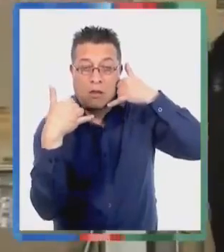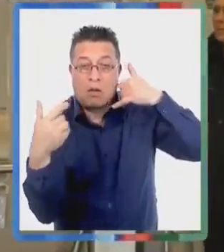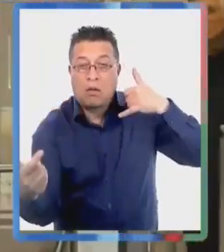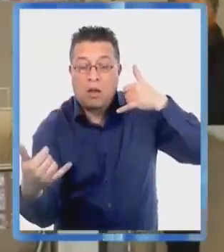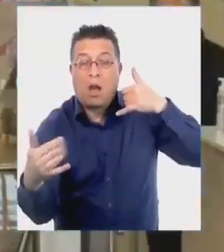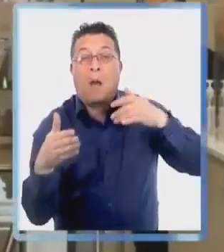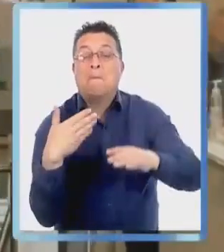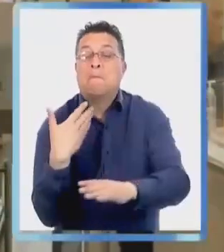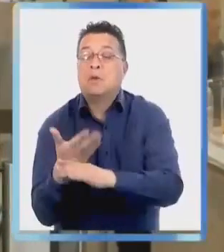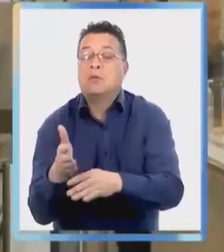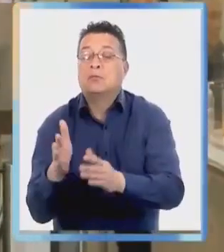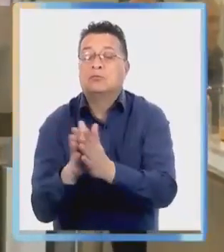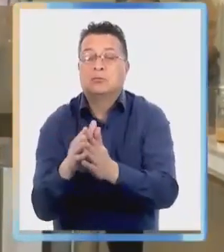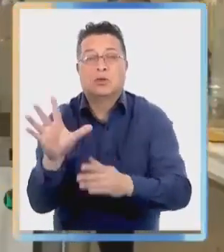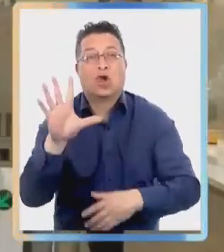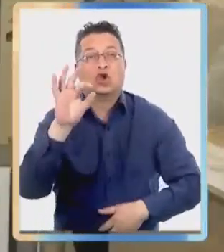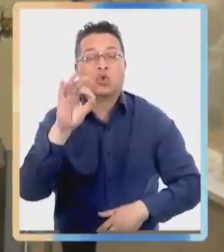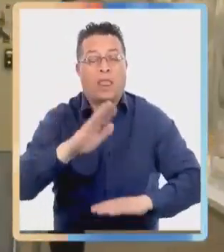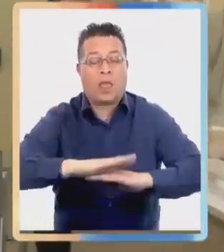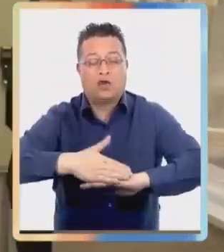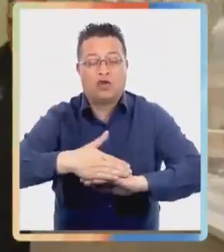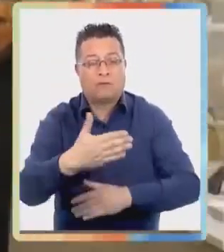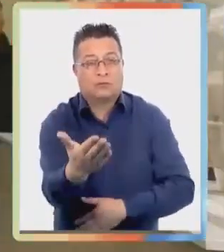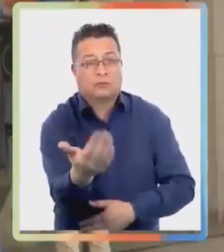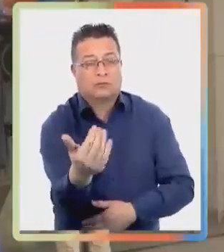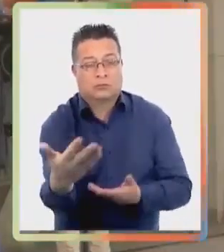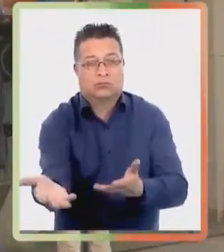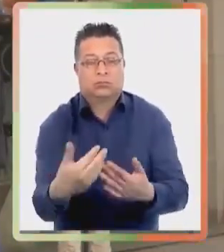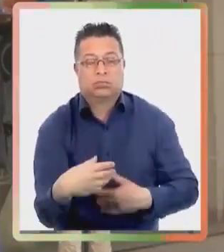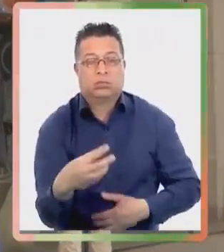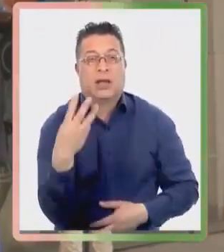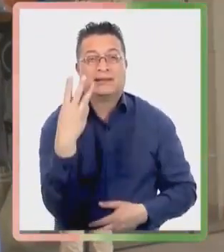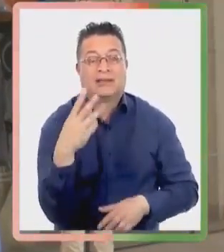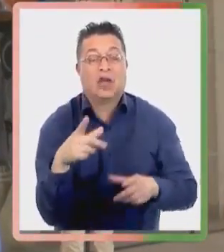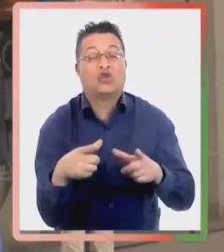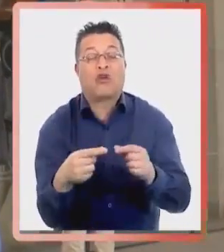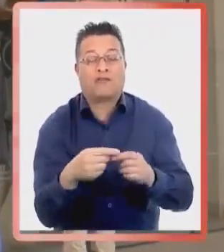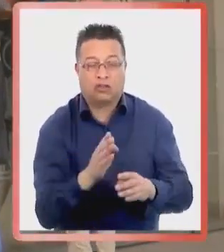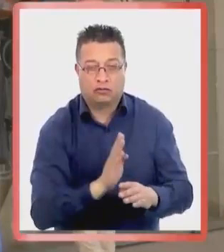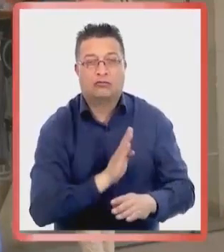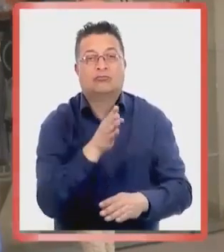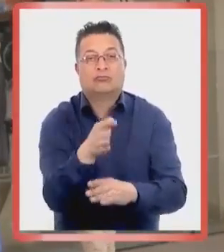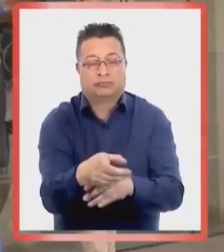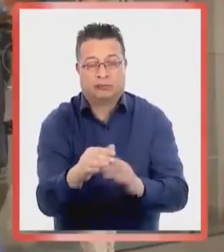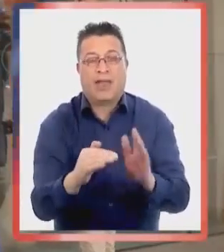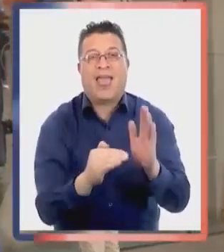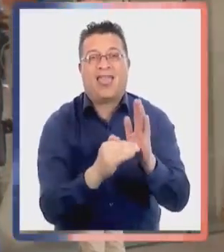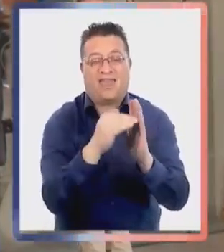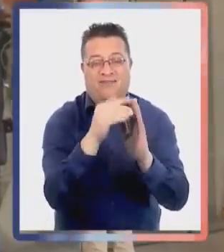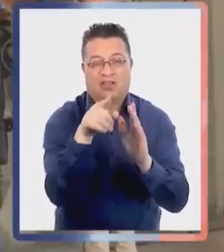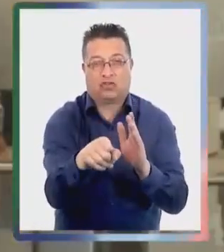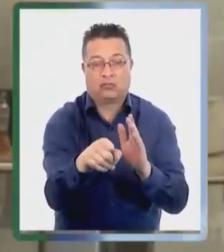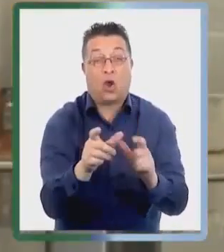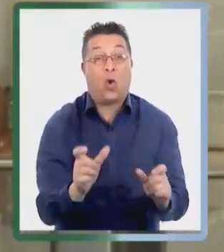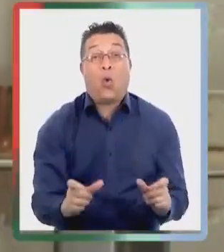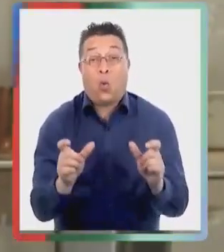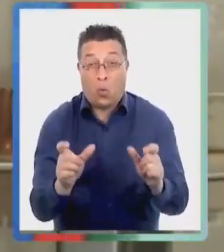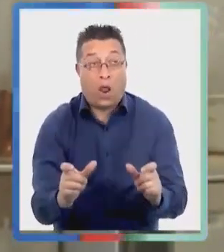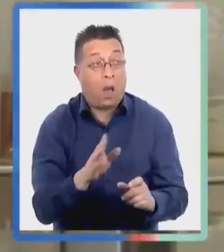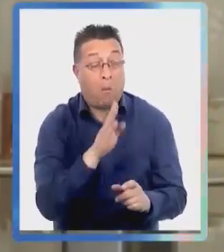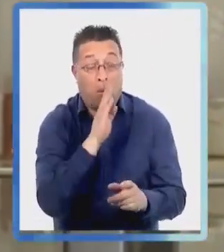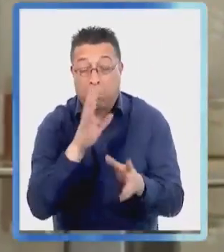pidió que retire 50 notebooks para entregarlos a tres sobrinos que llegarían al edificio. Los guardias sacaron en